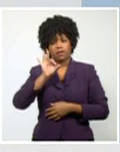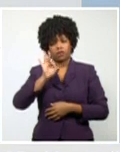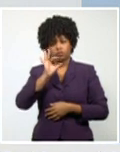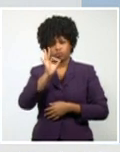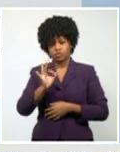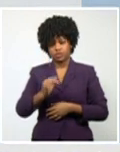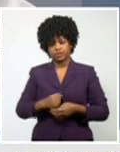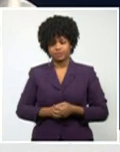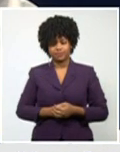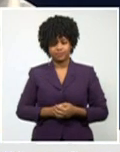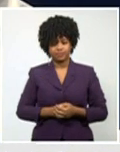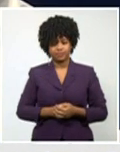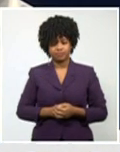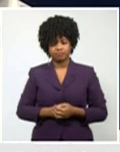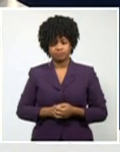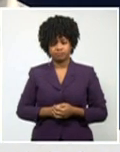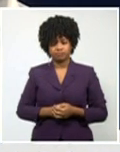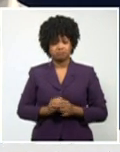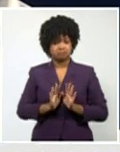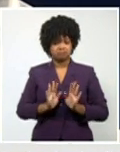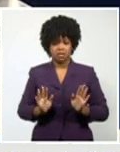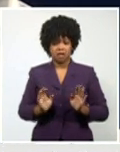5,98%. Bueno, hasta aquí nuestra información.